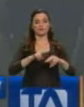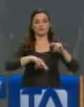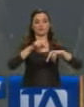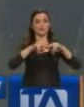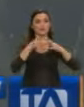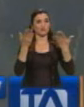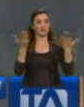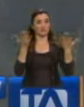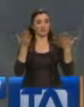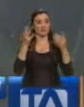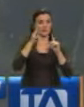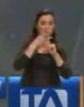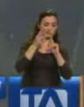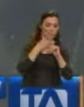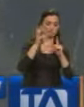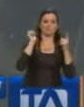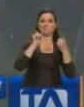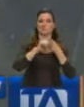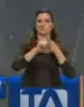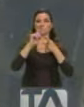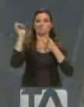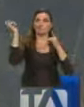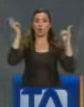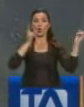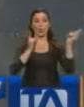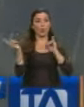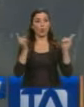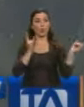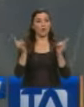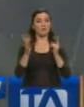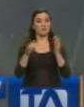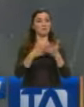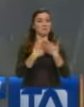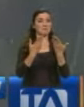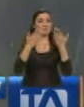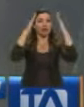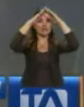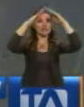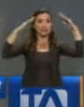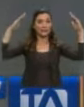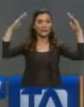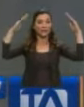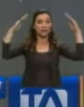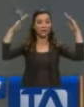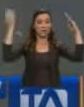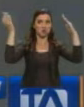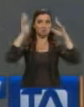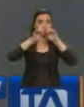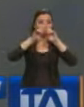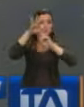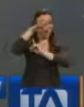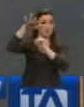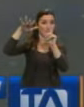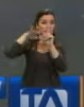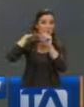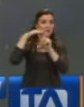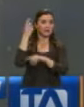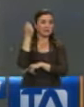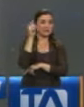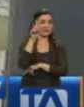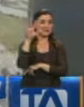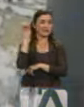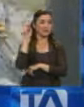tener internet, wifi, van a tener techo ecológico. Pero como que cuesten